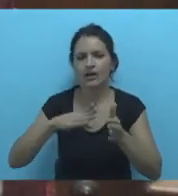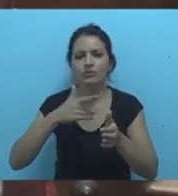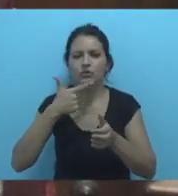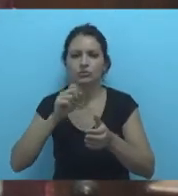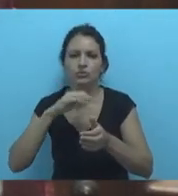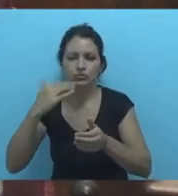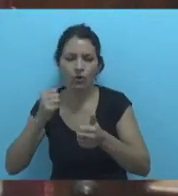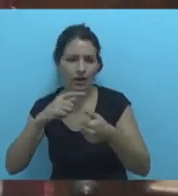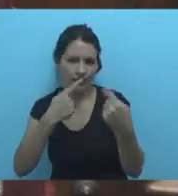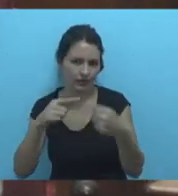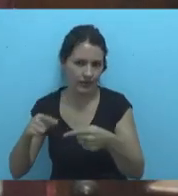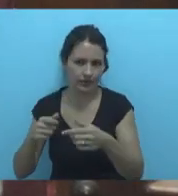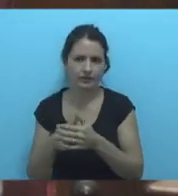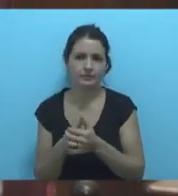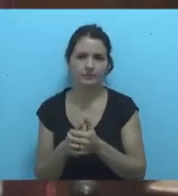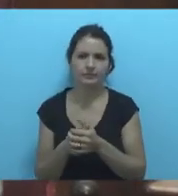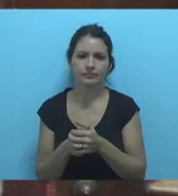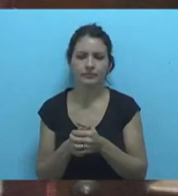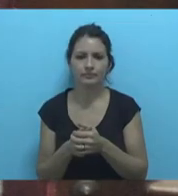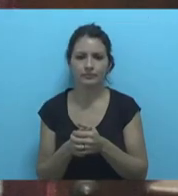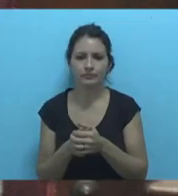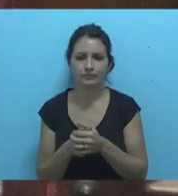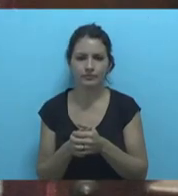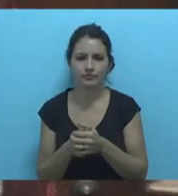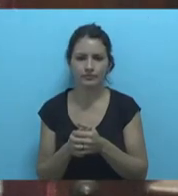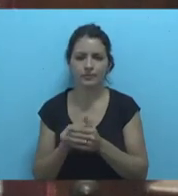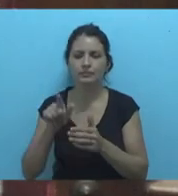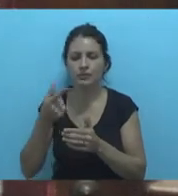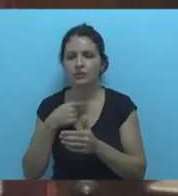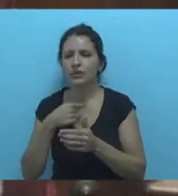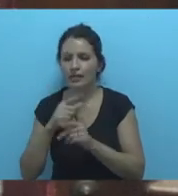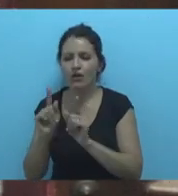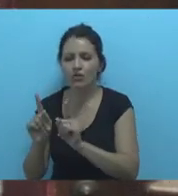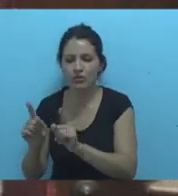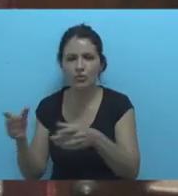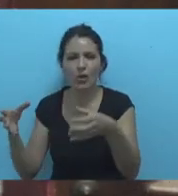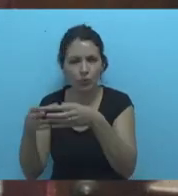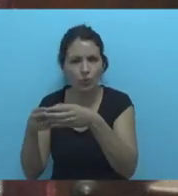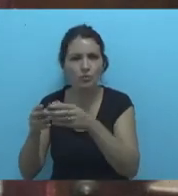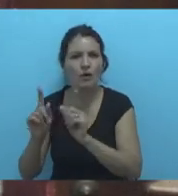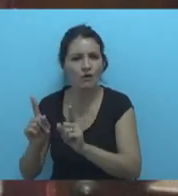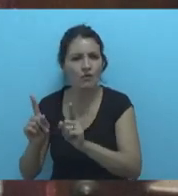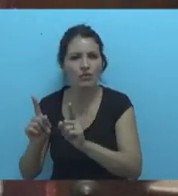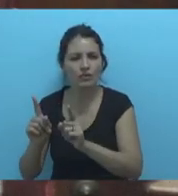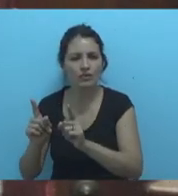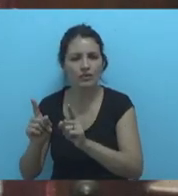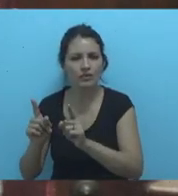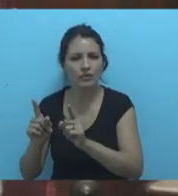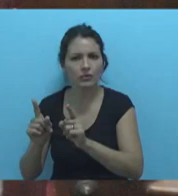que tiene de ingreso la República Argentina. Y que por eso ellos respaldaban esta iniciativa, que creían que era sumamente